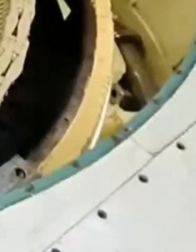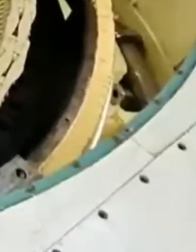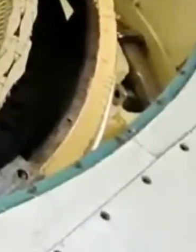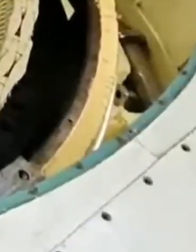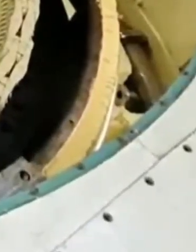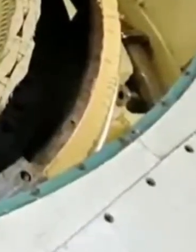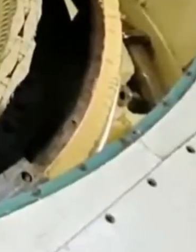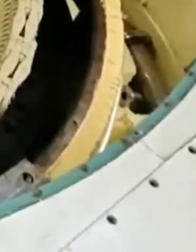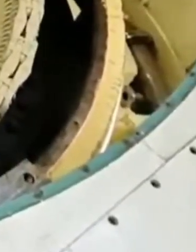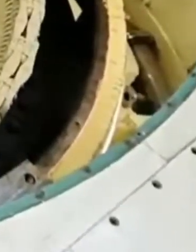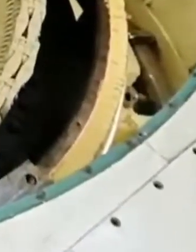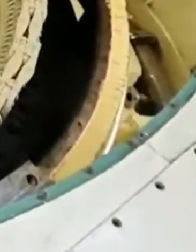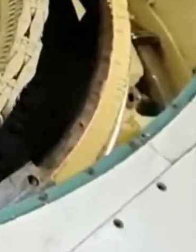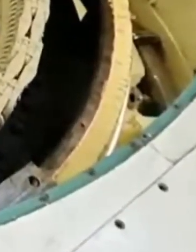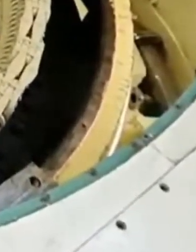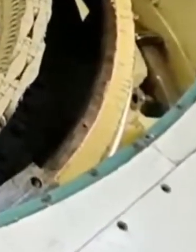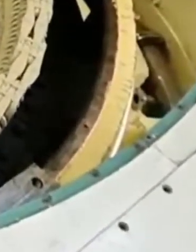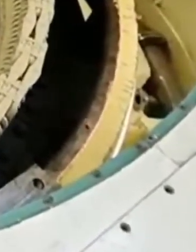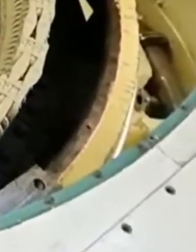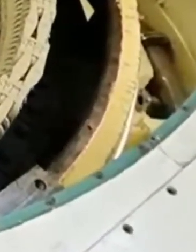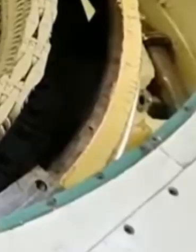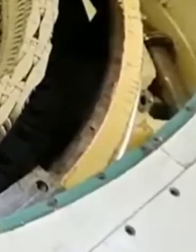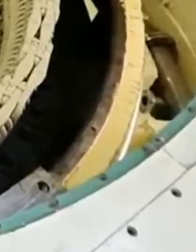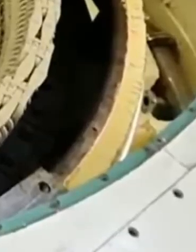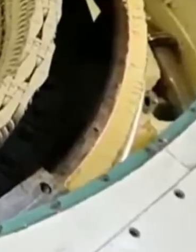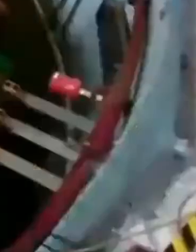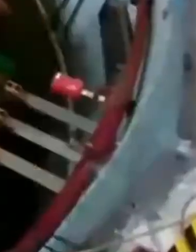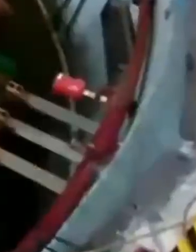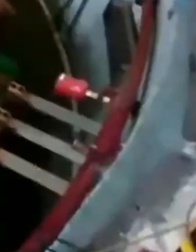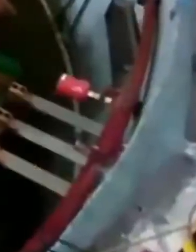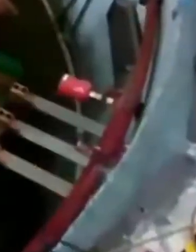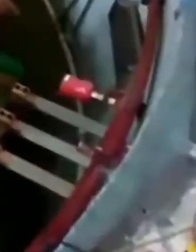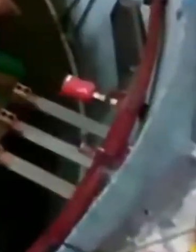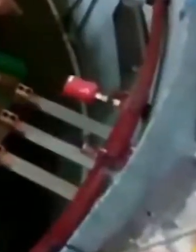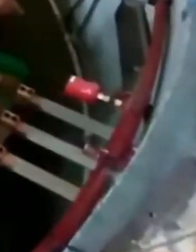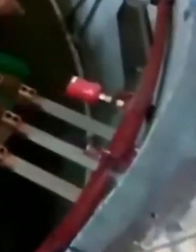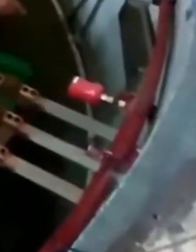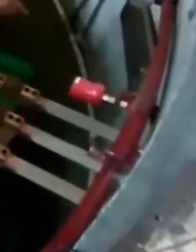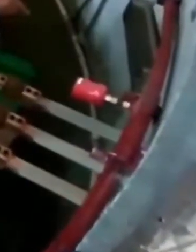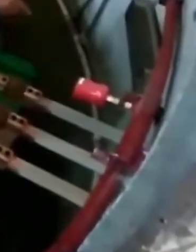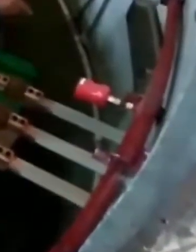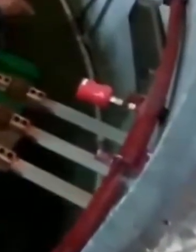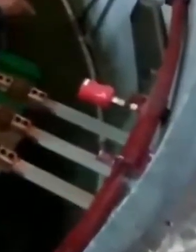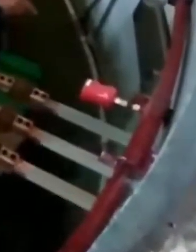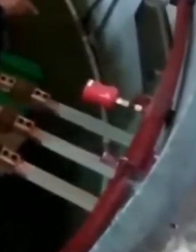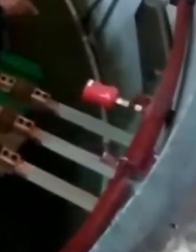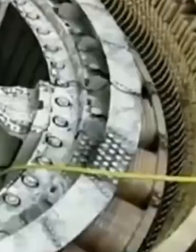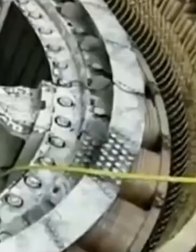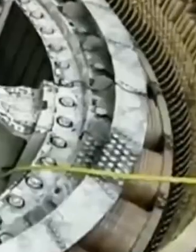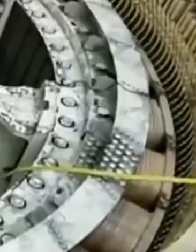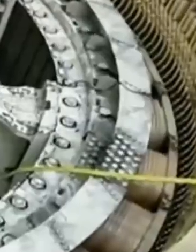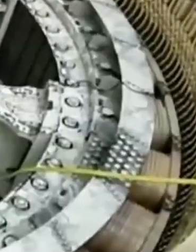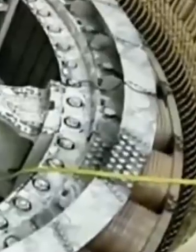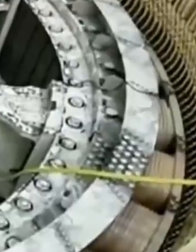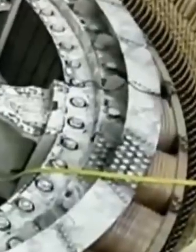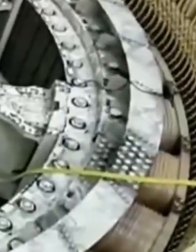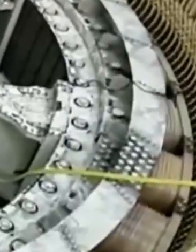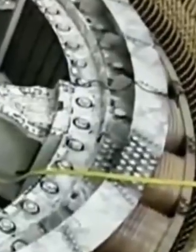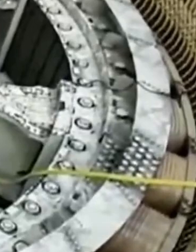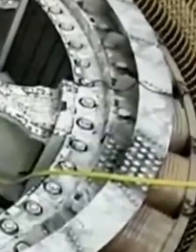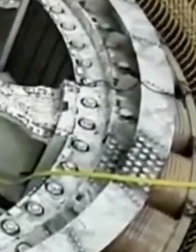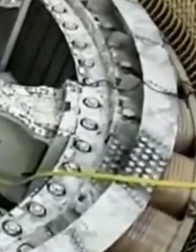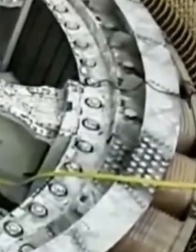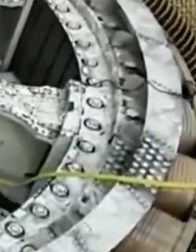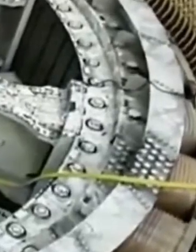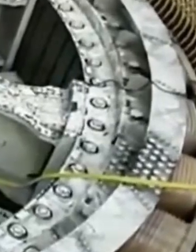Sanalona, finalizada y en operación. Humaya, finalizada y en operación. Novillo,